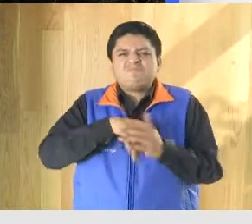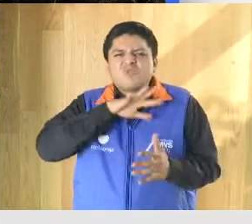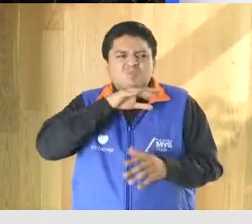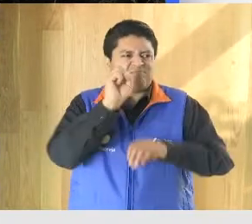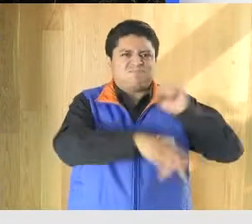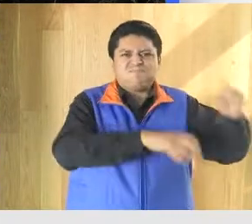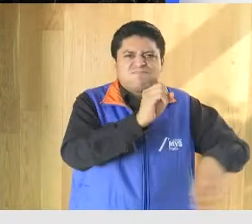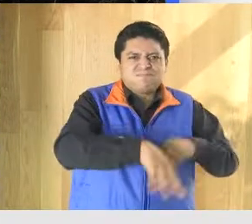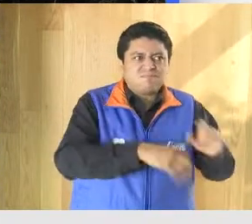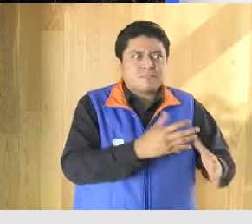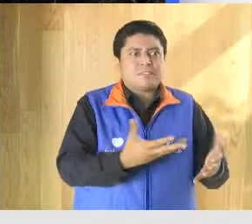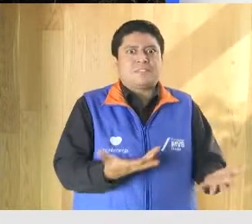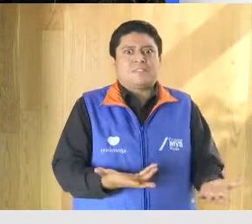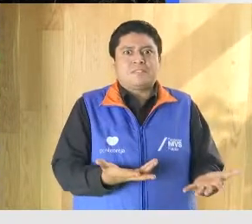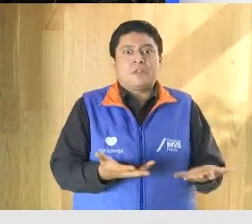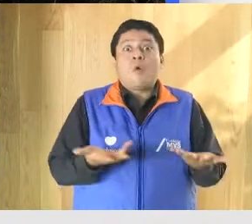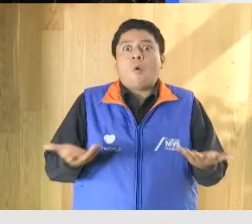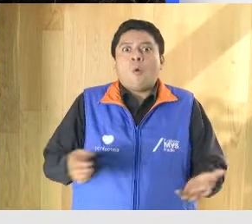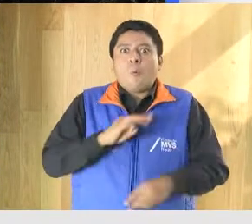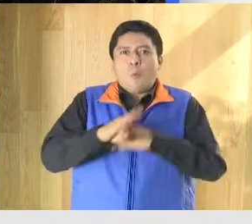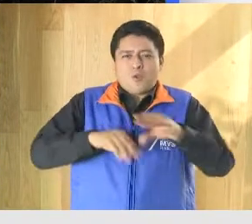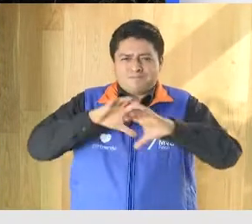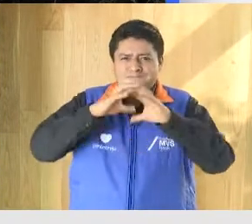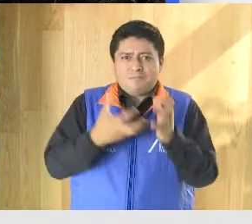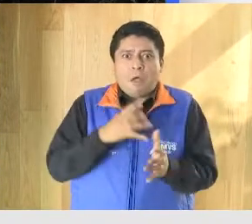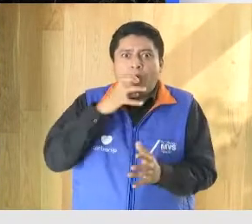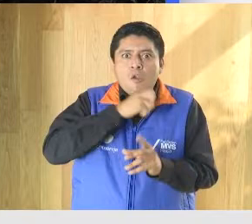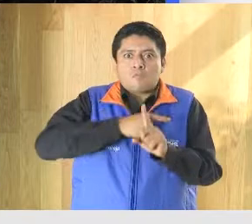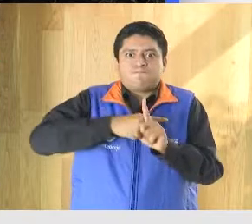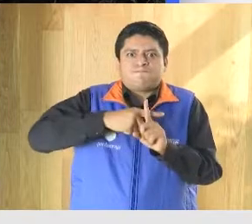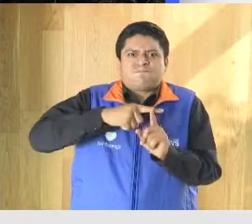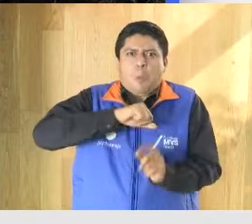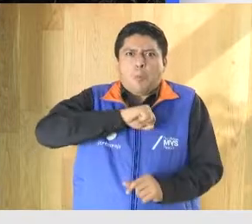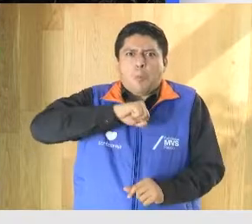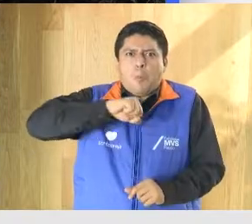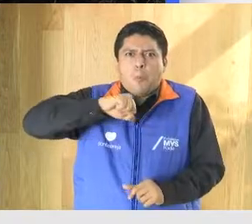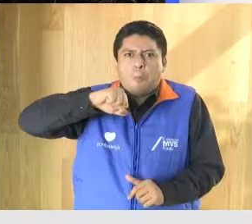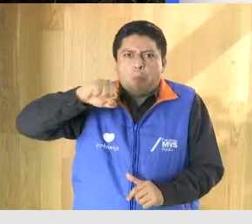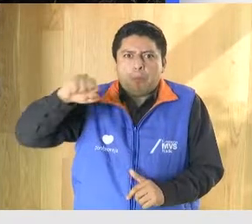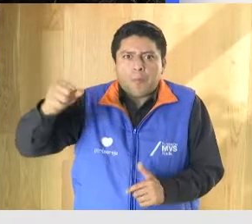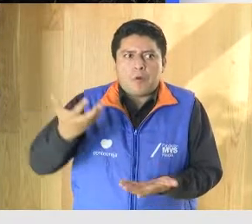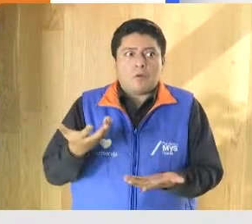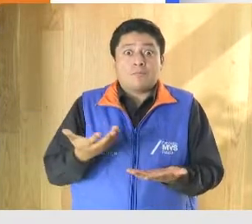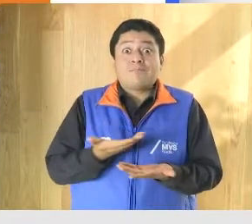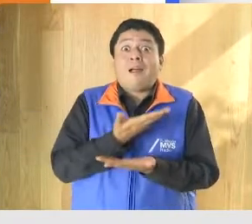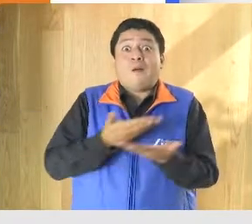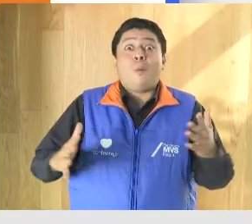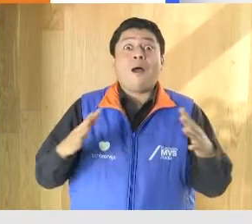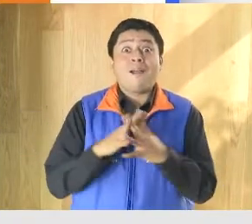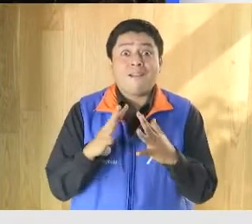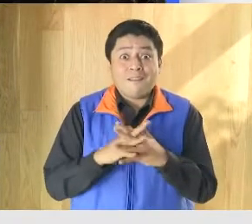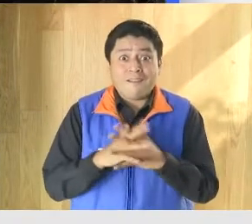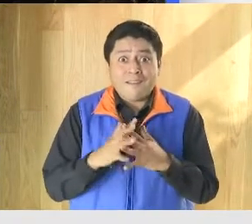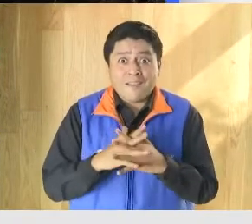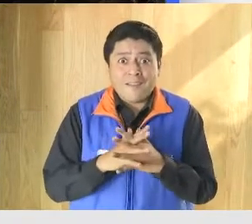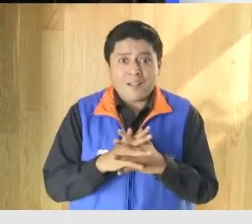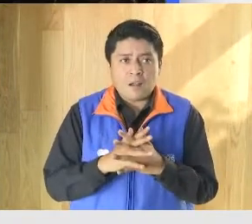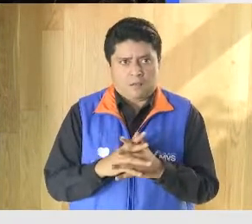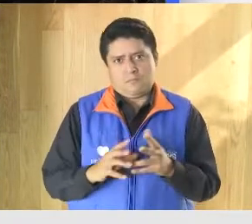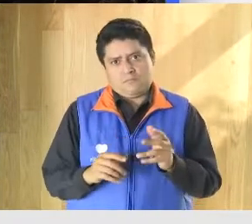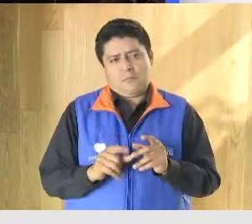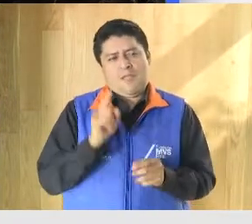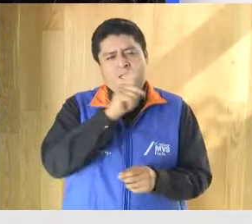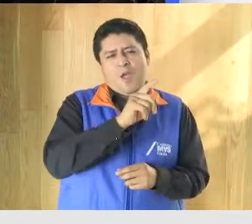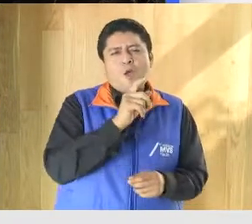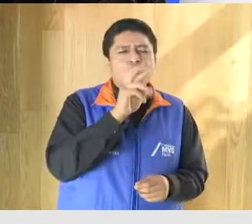la guerra que estamos viviendo no muy lejos de aquí, pero que está impactando, digamos, a toda la humanidad. Y bueno,